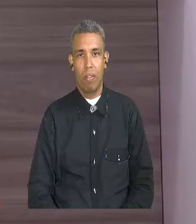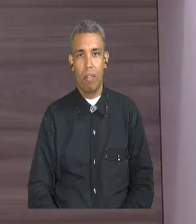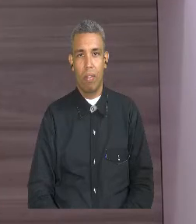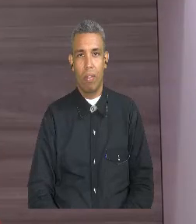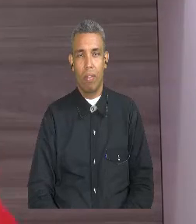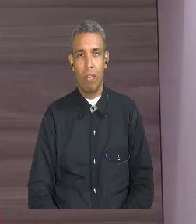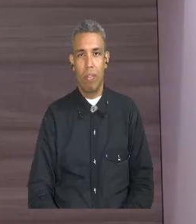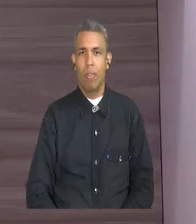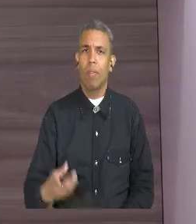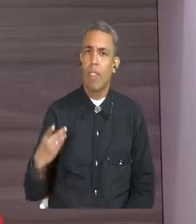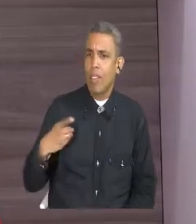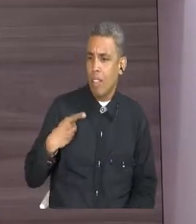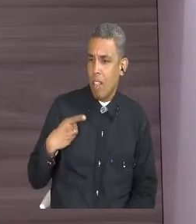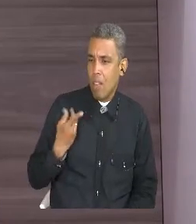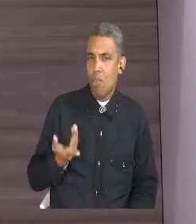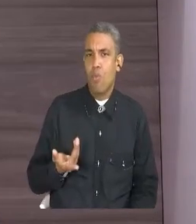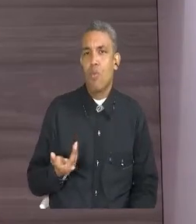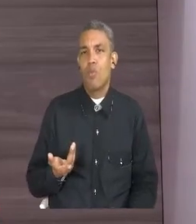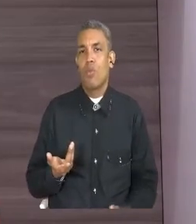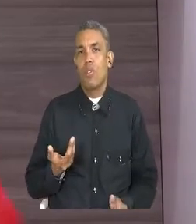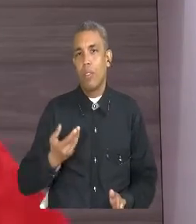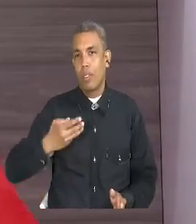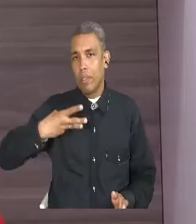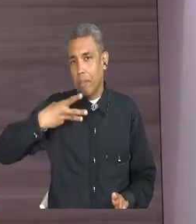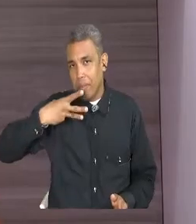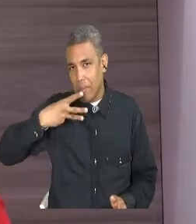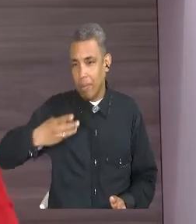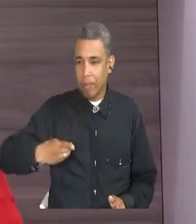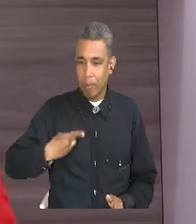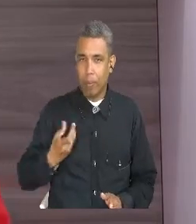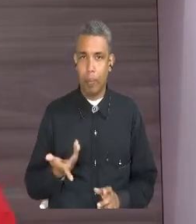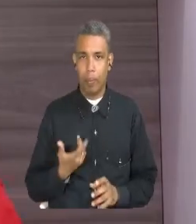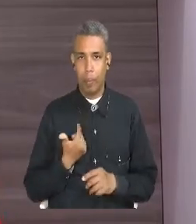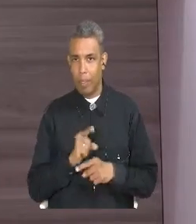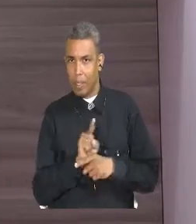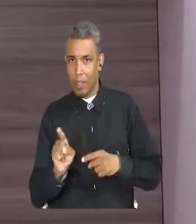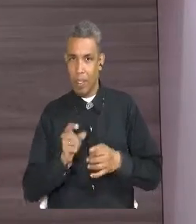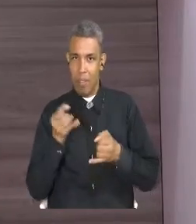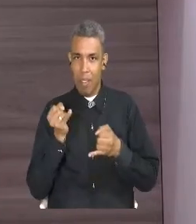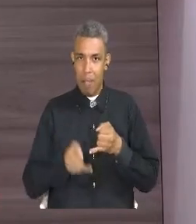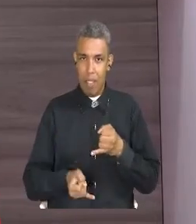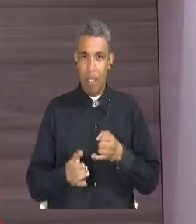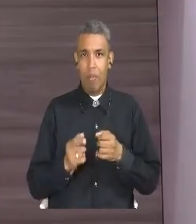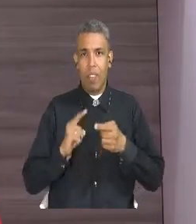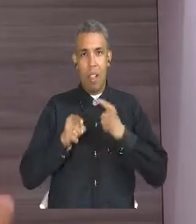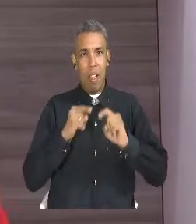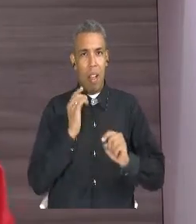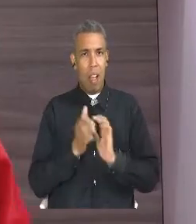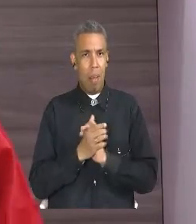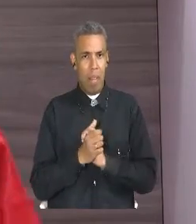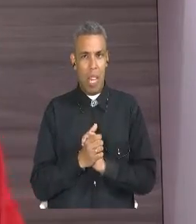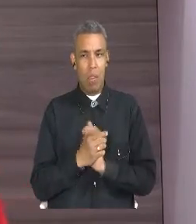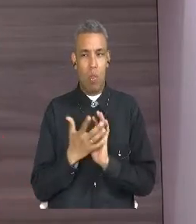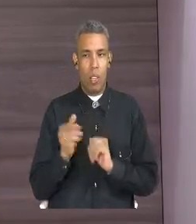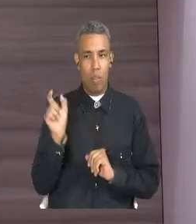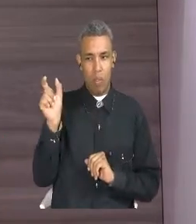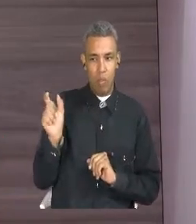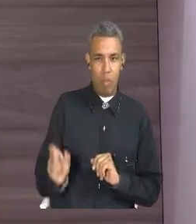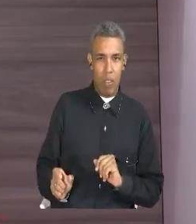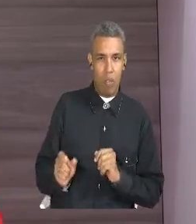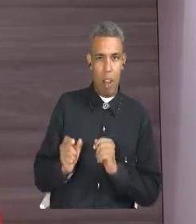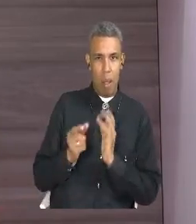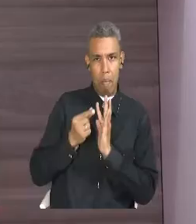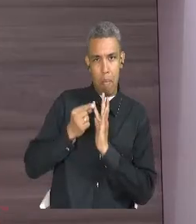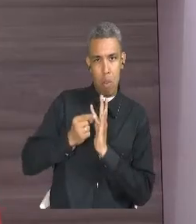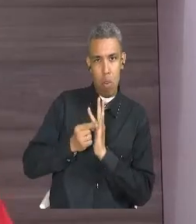en la cuestión de seguir preparando para este fin de semana las personas que quieran prepararle a sus parejas algo bien rico. Ajá. El día de hoy vamos a